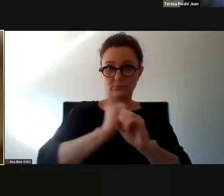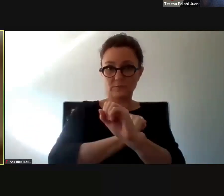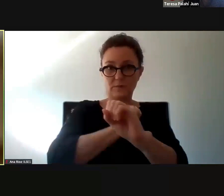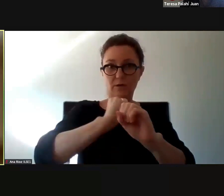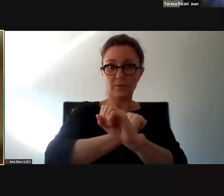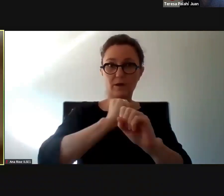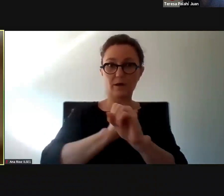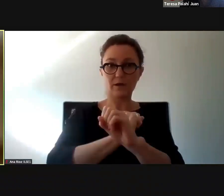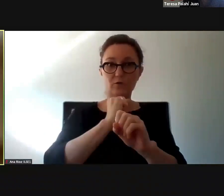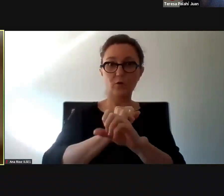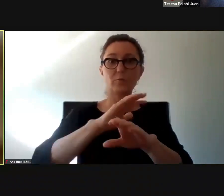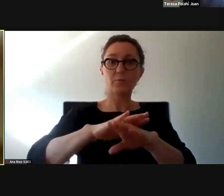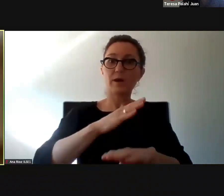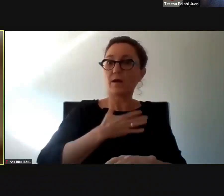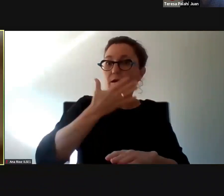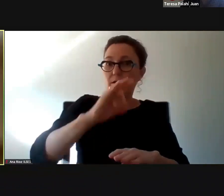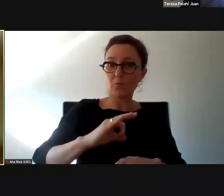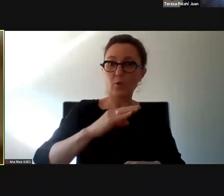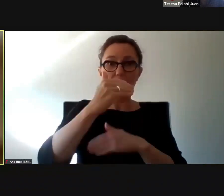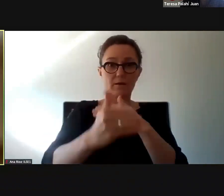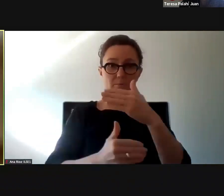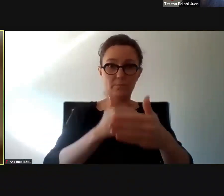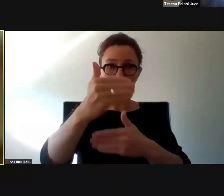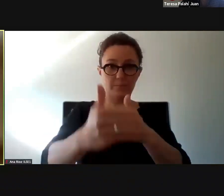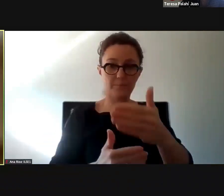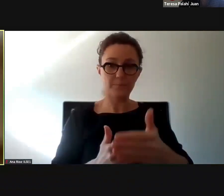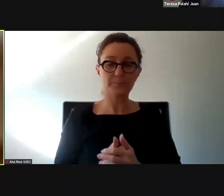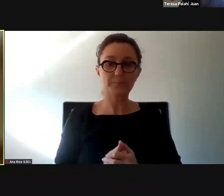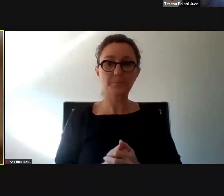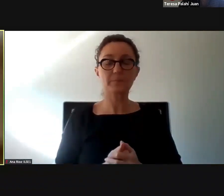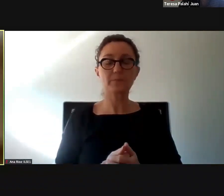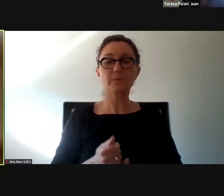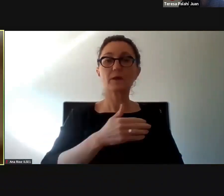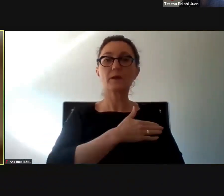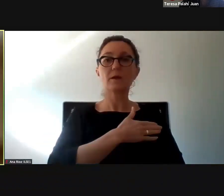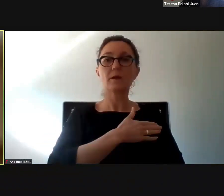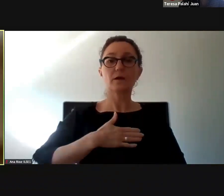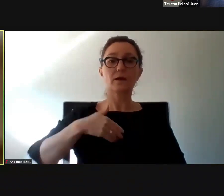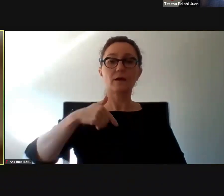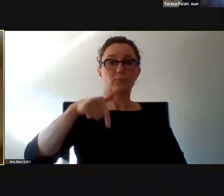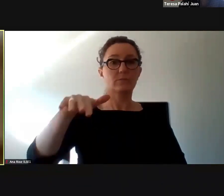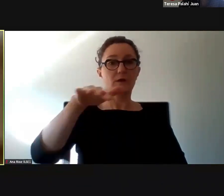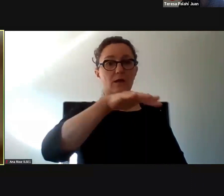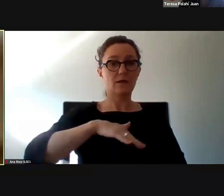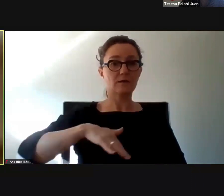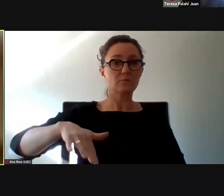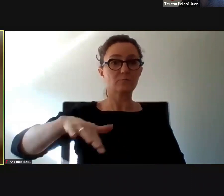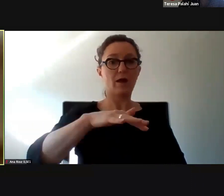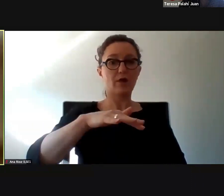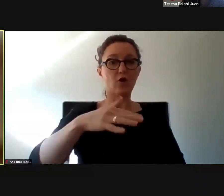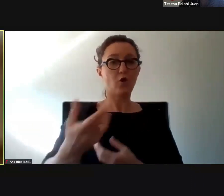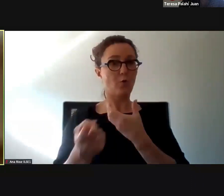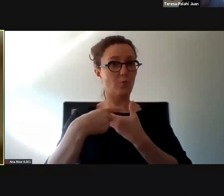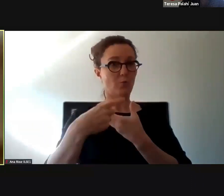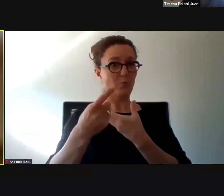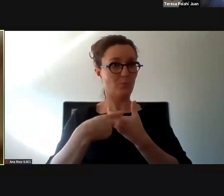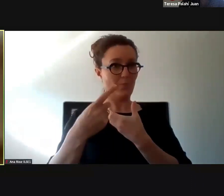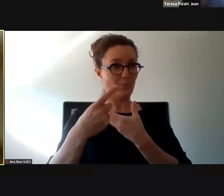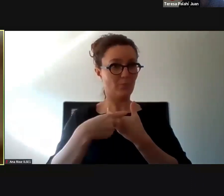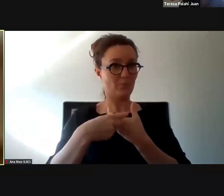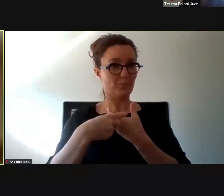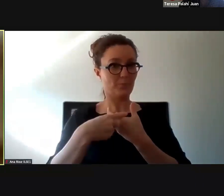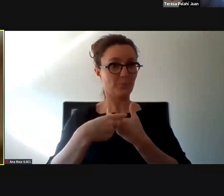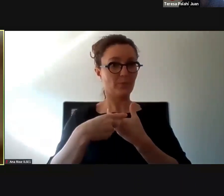sea posible. Queremos que sea un espacio participativo y para ello podéis